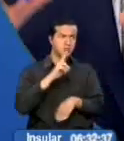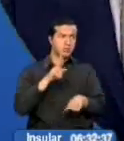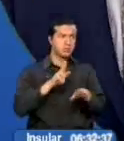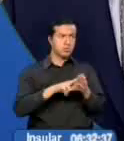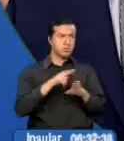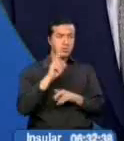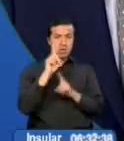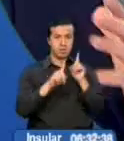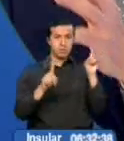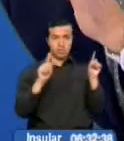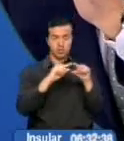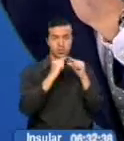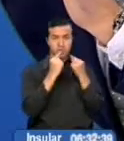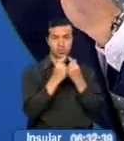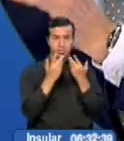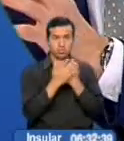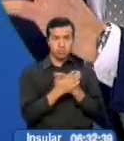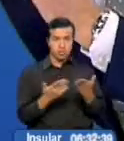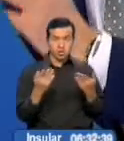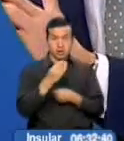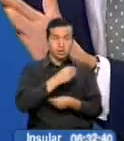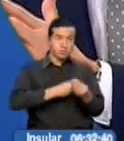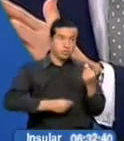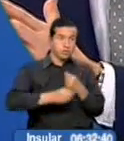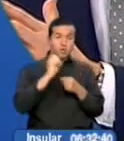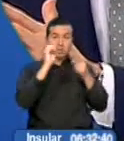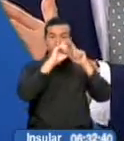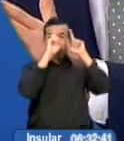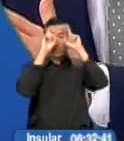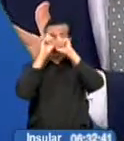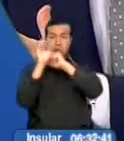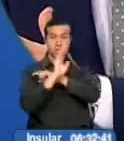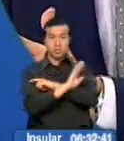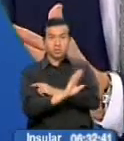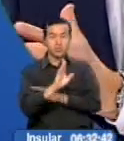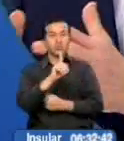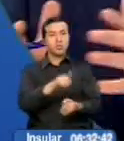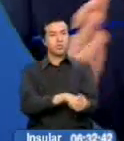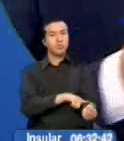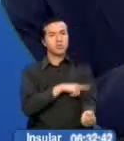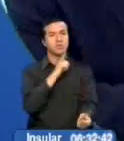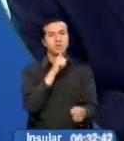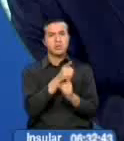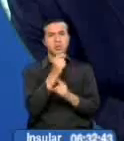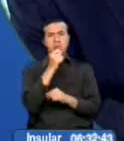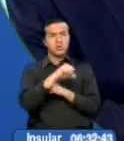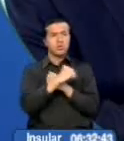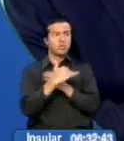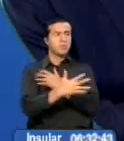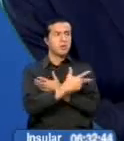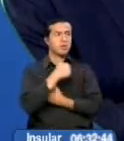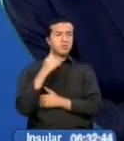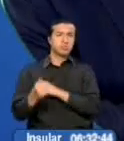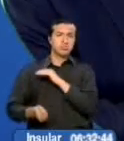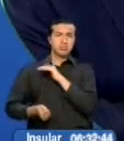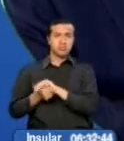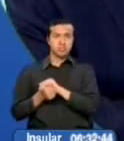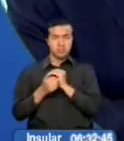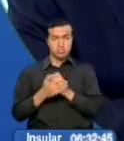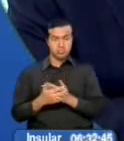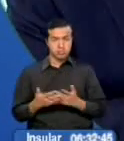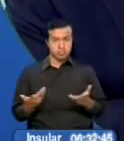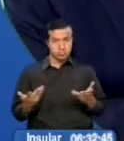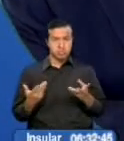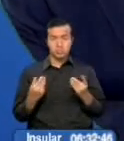manos de ciertos sectores de inversionistas o empresarios han tenido la costumbre de llevarse el dinero a otros lados. De ahí